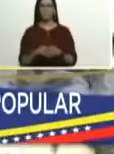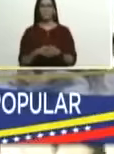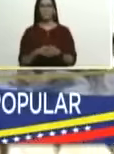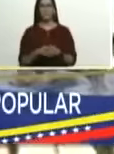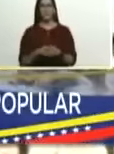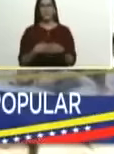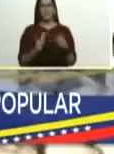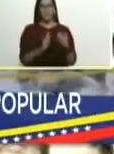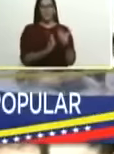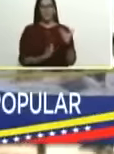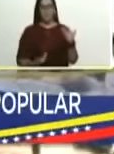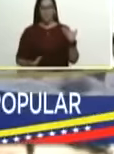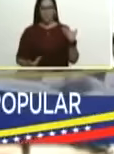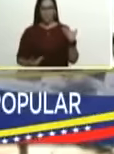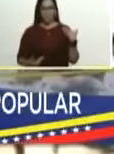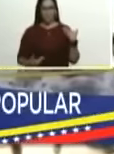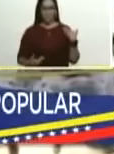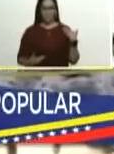Presidente,